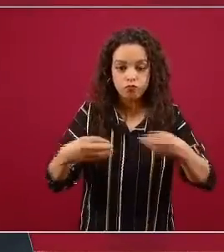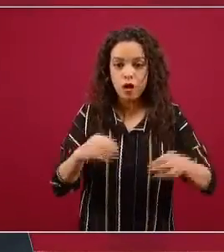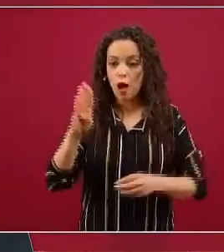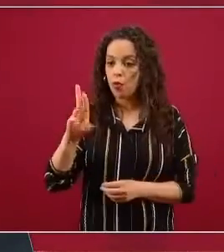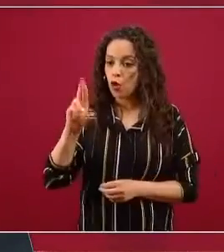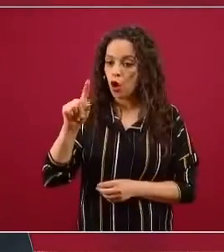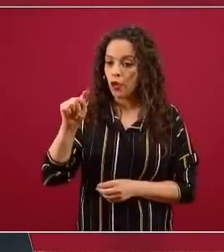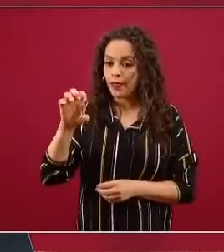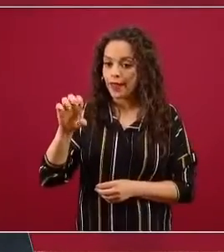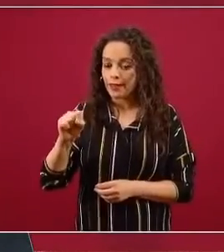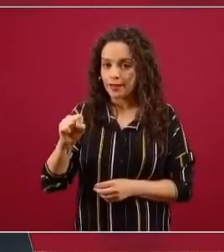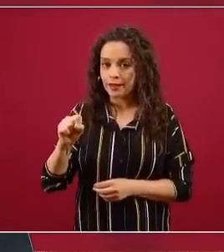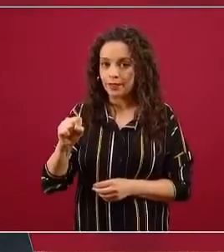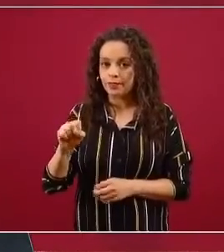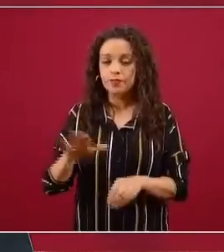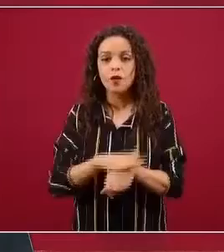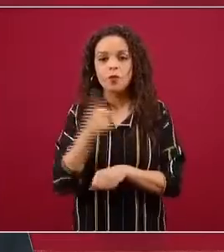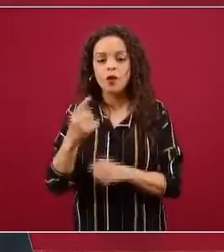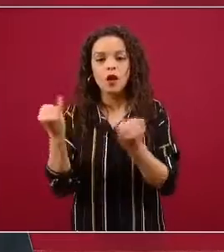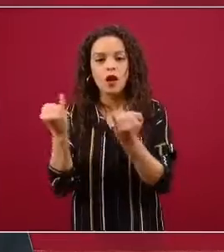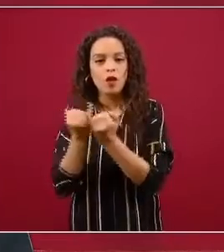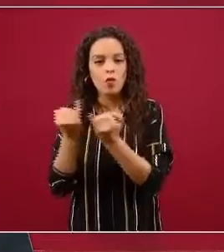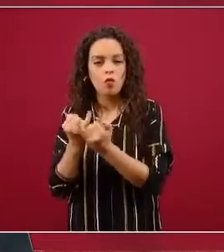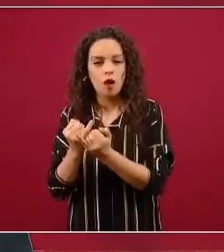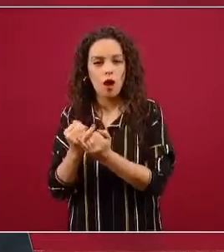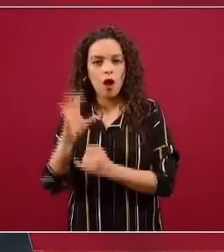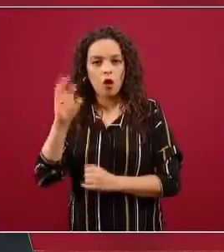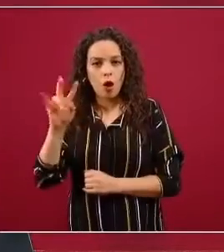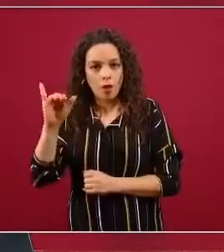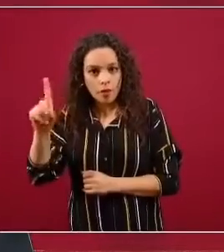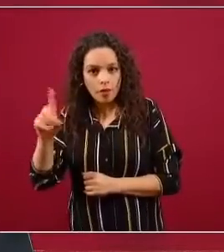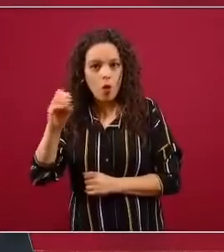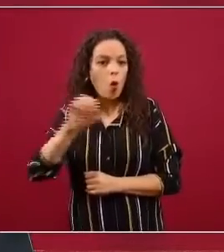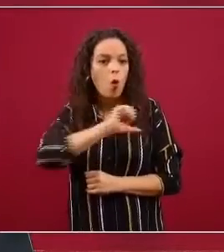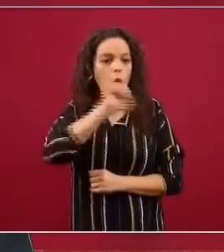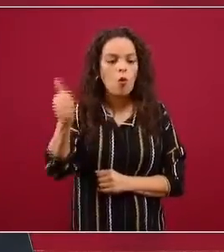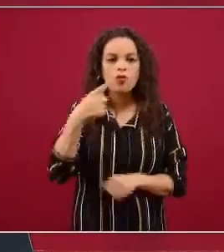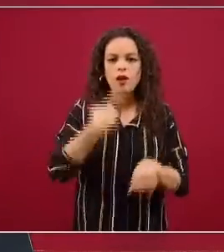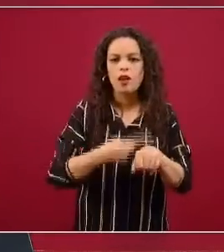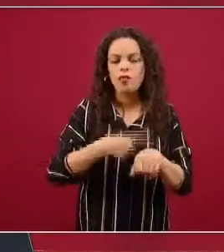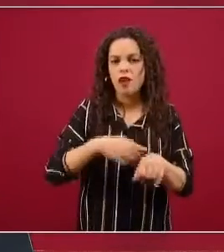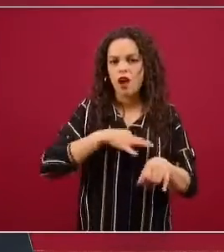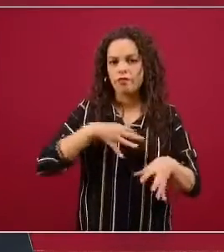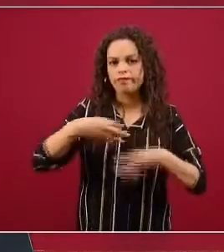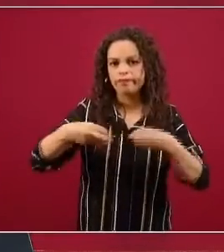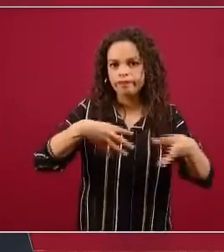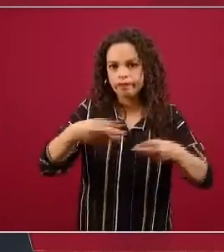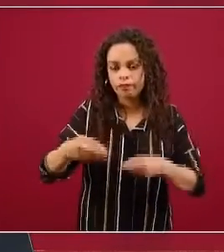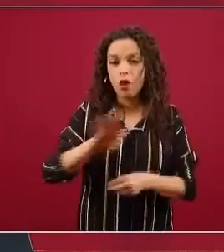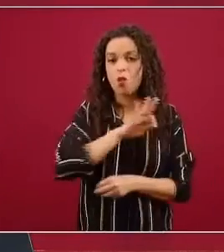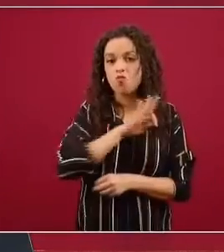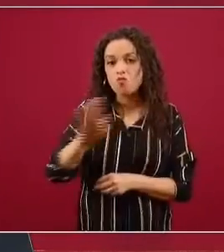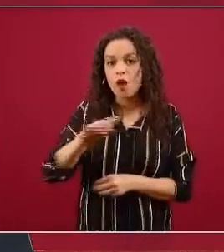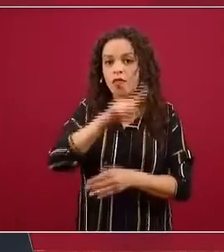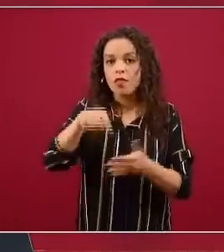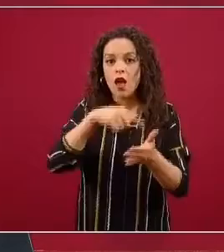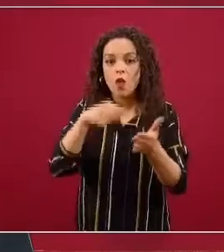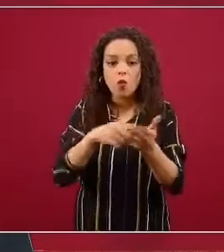porque COVID, igual que otras enfermedades infecciosas, se pueden presentar en ciertos espacios: la central de